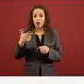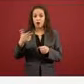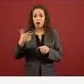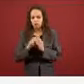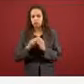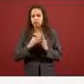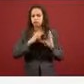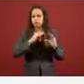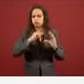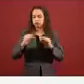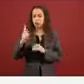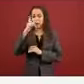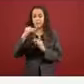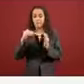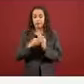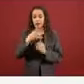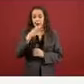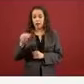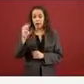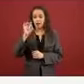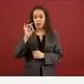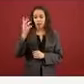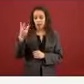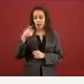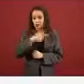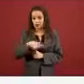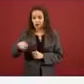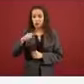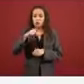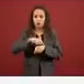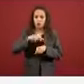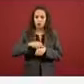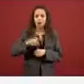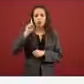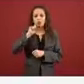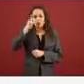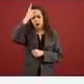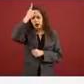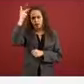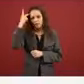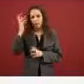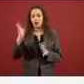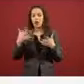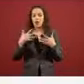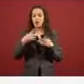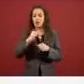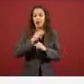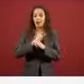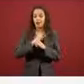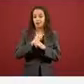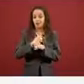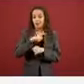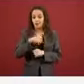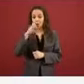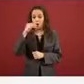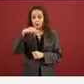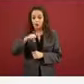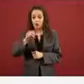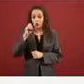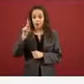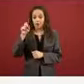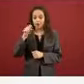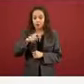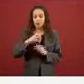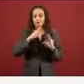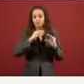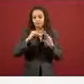cuenta, 1,533 compañeros entre médicos y enfermeras han tomado el curso en línea que da la OMS-OPS. Hemos